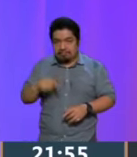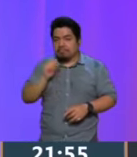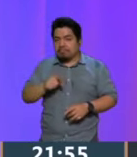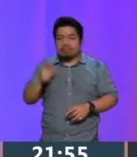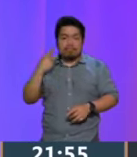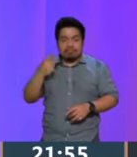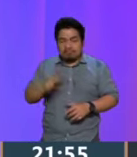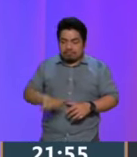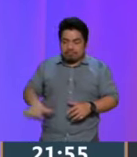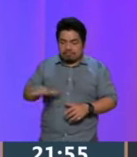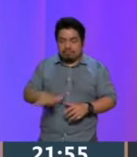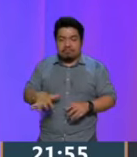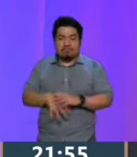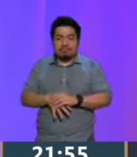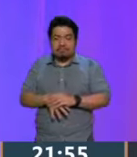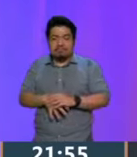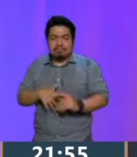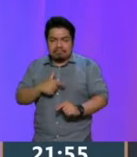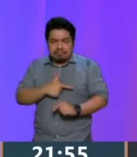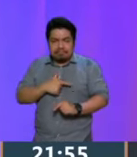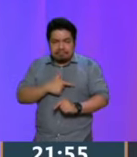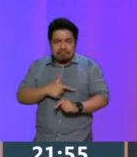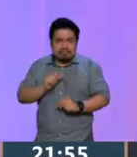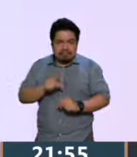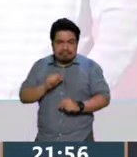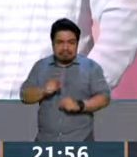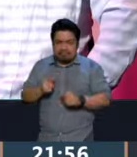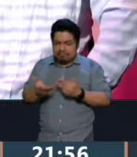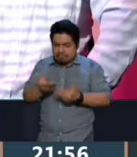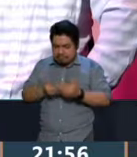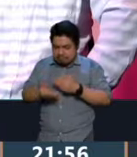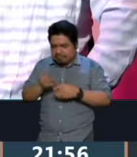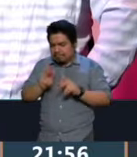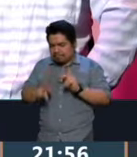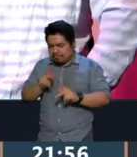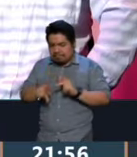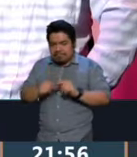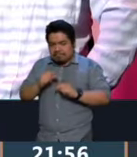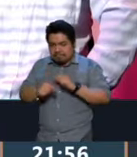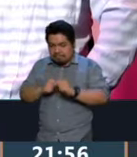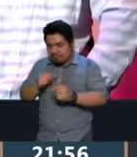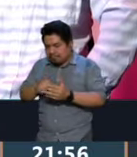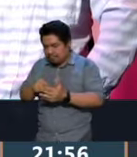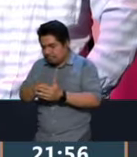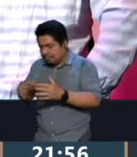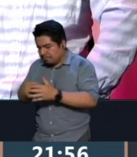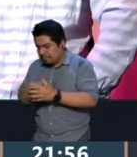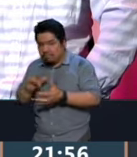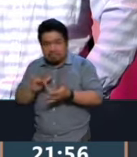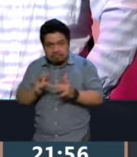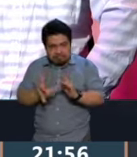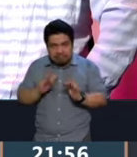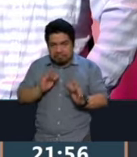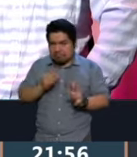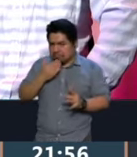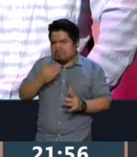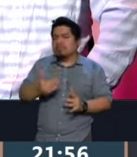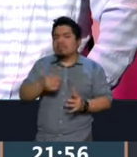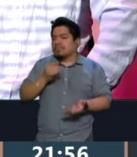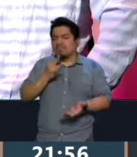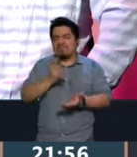político. Me da gusto también que justo hemos estado como conquistando otros espacios como las redes sociales, o sea que no nada más son